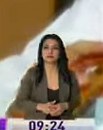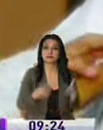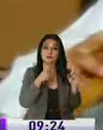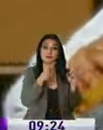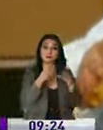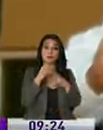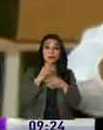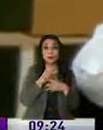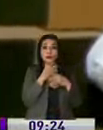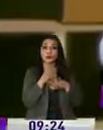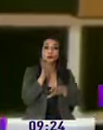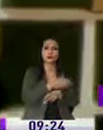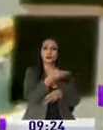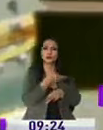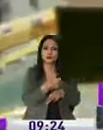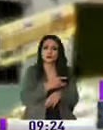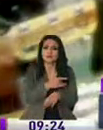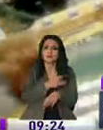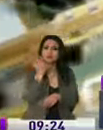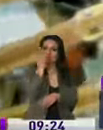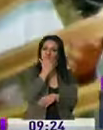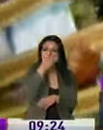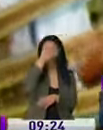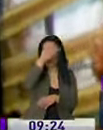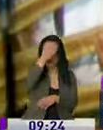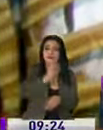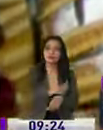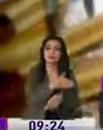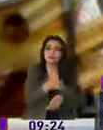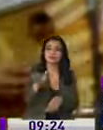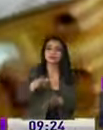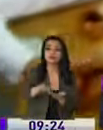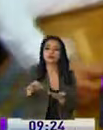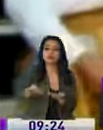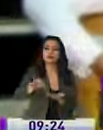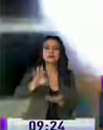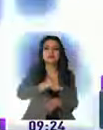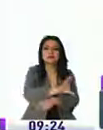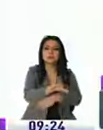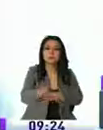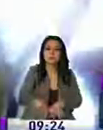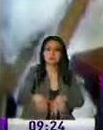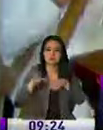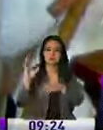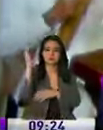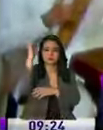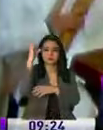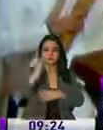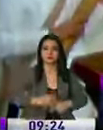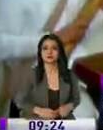Escuchar a la Orquesta Macoya es deleitarse con la cultura musical del pueblo montubio.